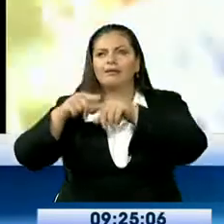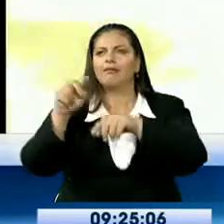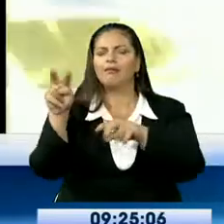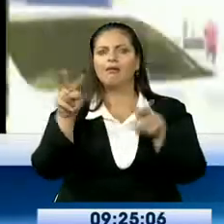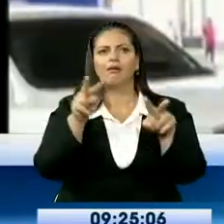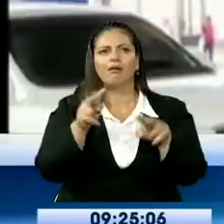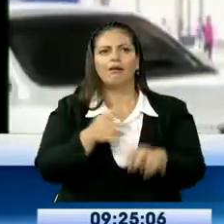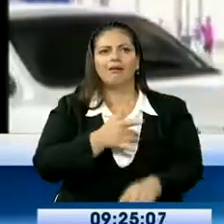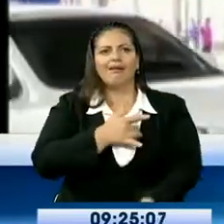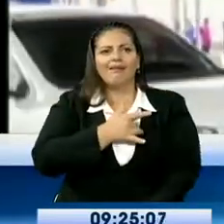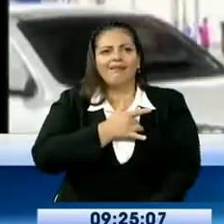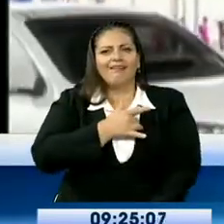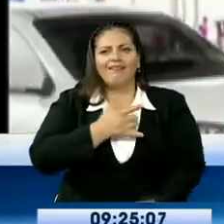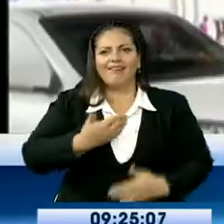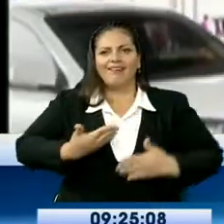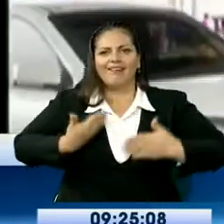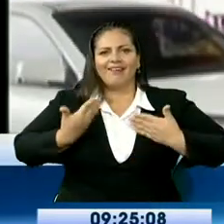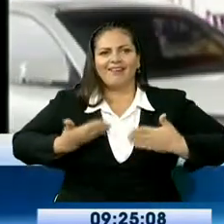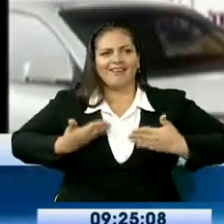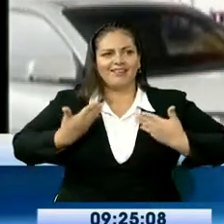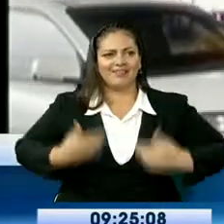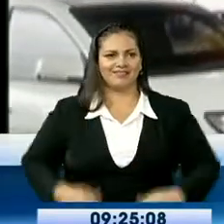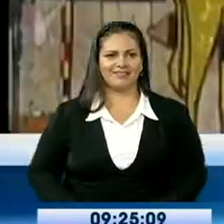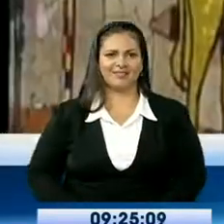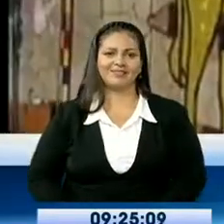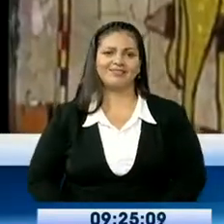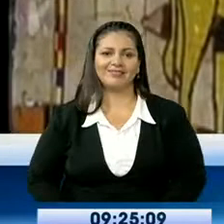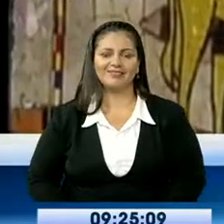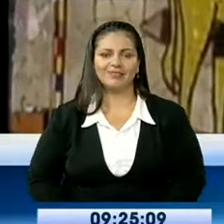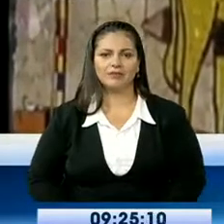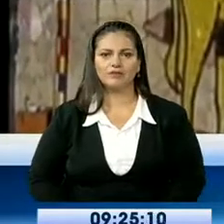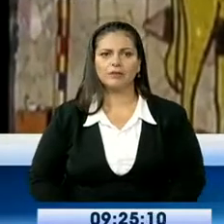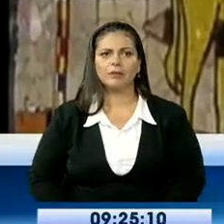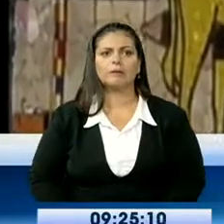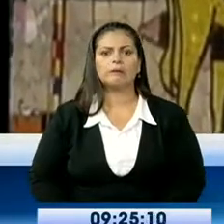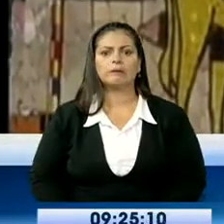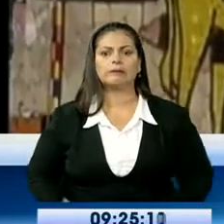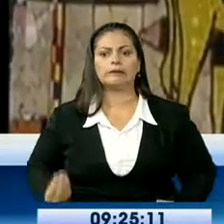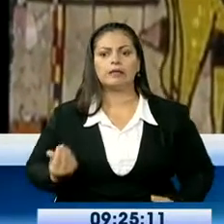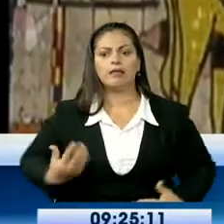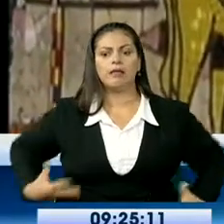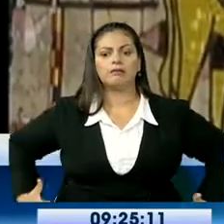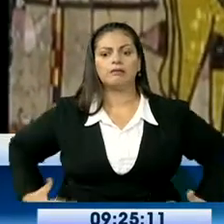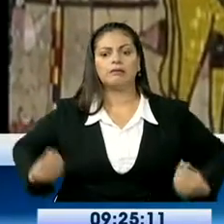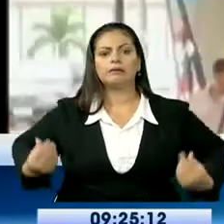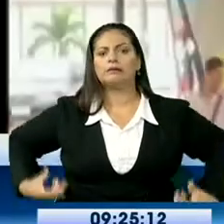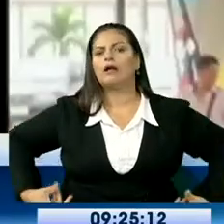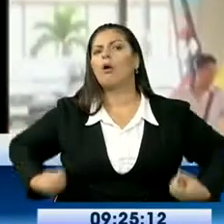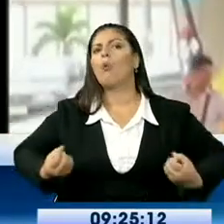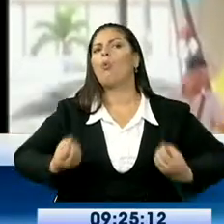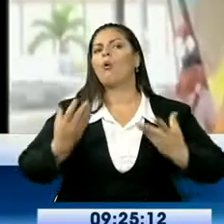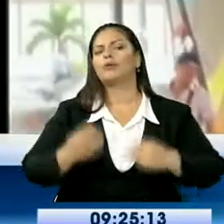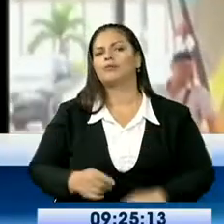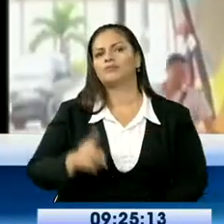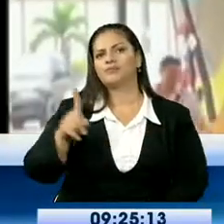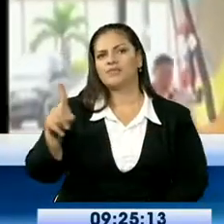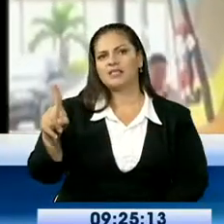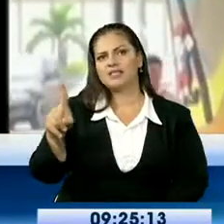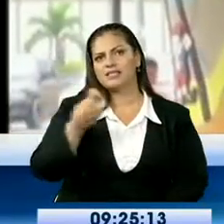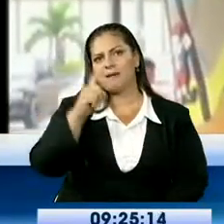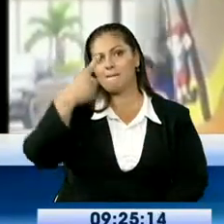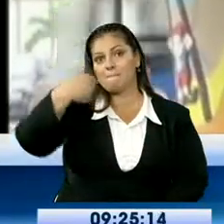alegría. Esta obra tuvo un costo de unos 100 millones de dólares en 4 meses de trabajo del